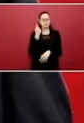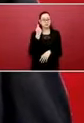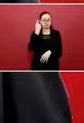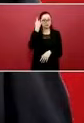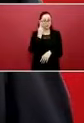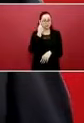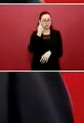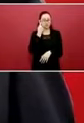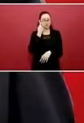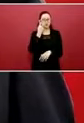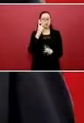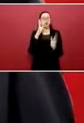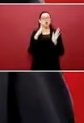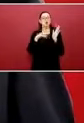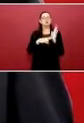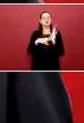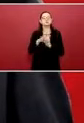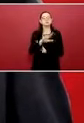de